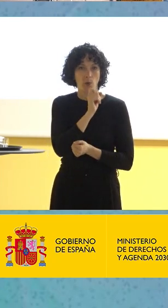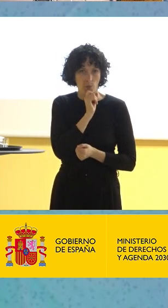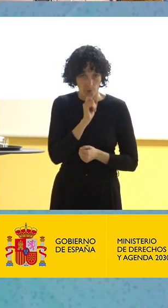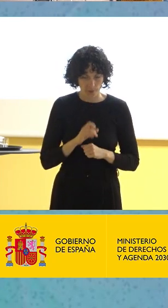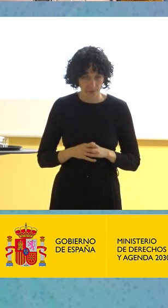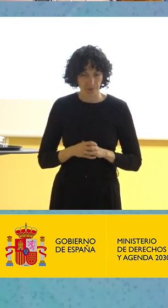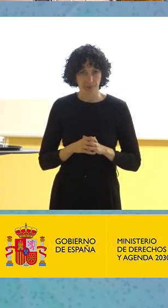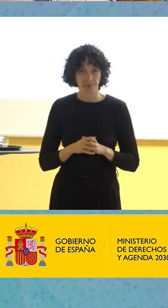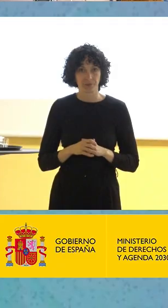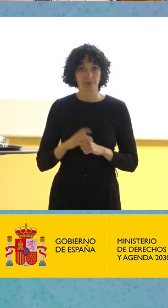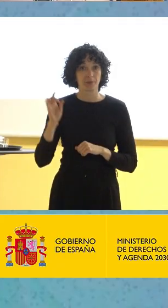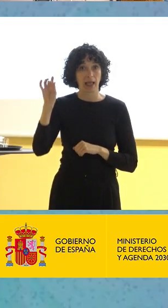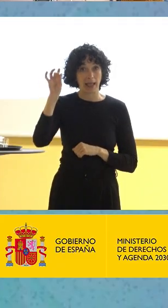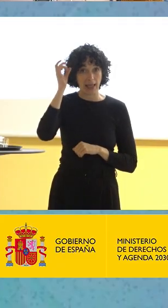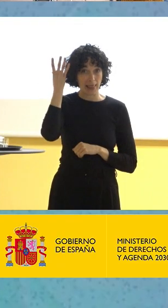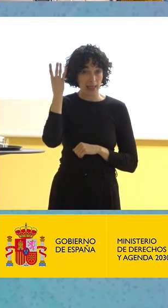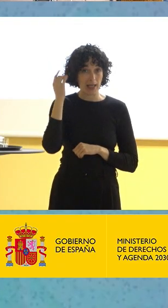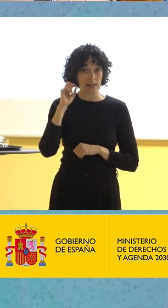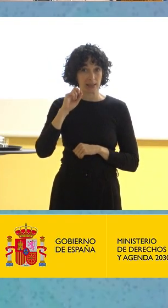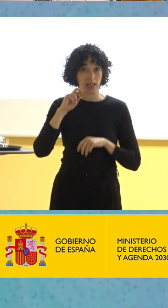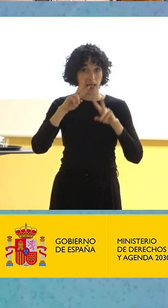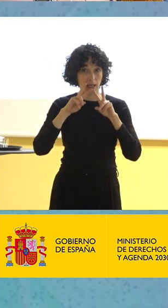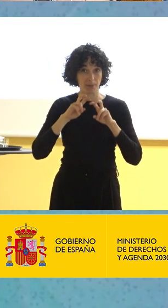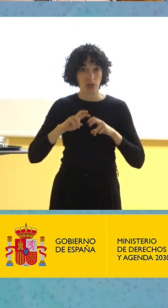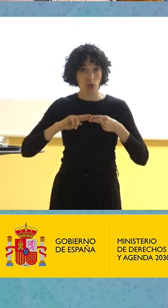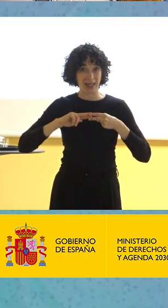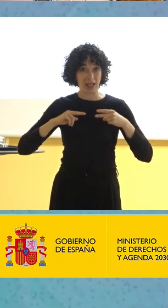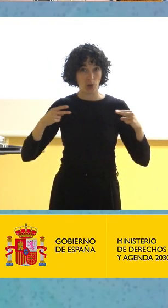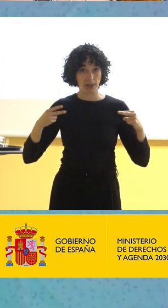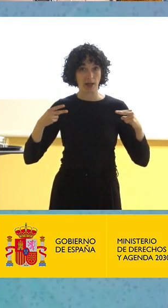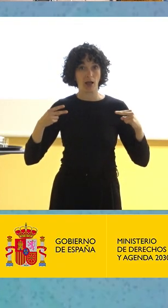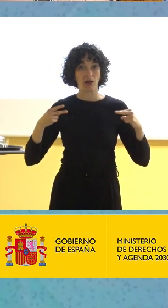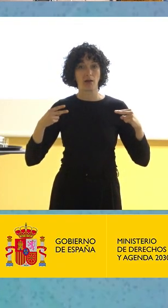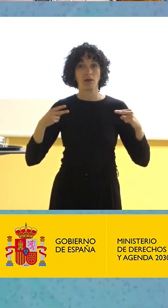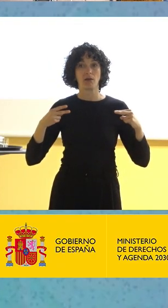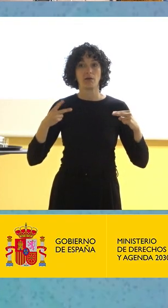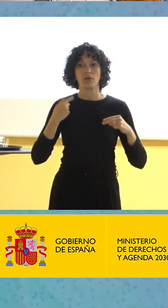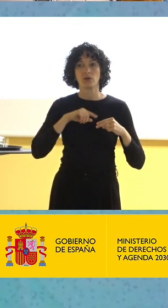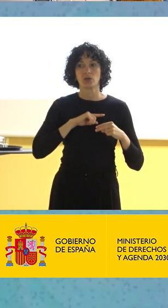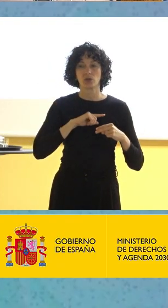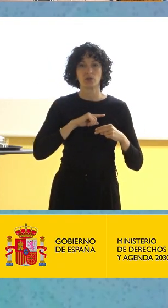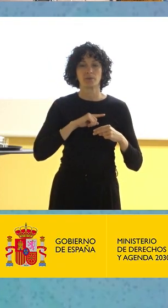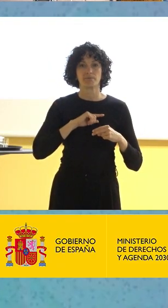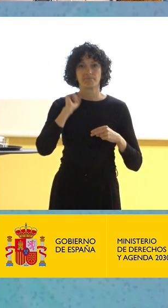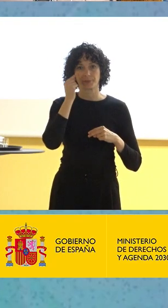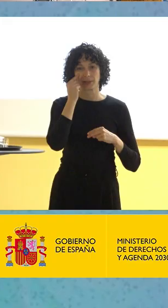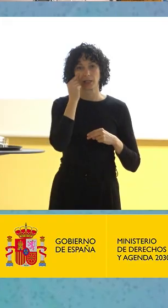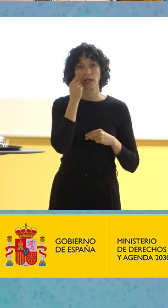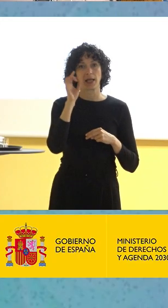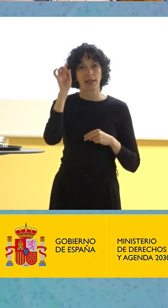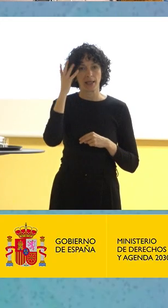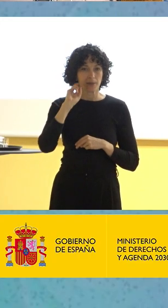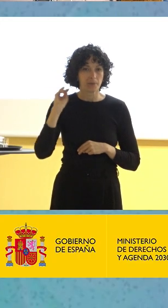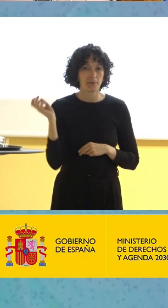en cuanto a las iniciativas de investigación genómica, bueno, pues encontramos con diferentes iniciativas, sobre